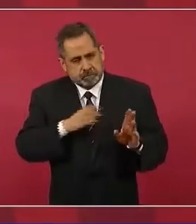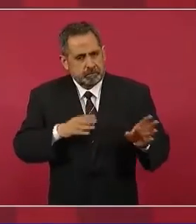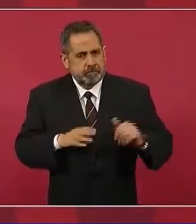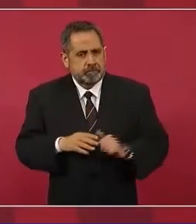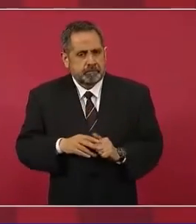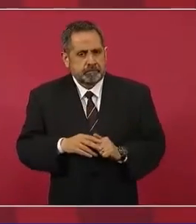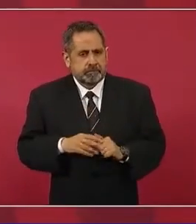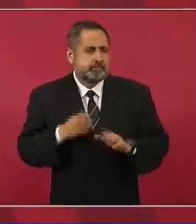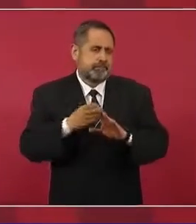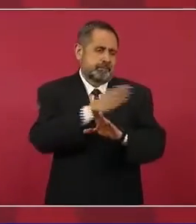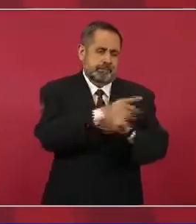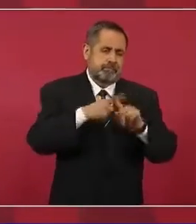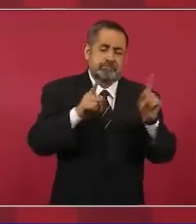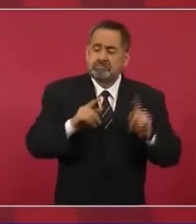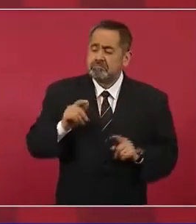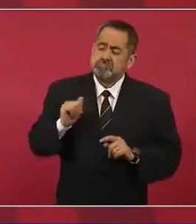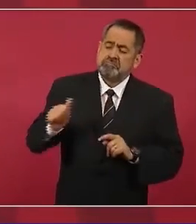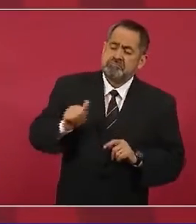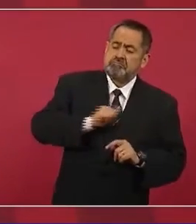es pero antes era distinto